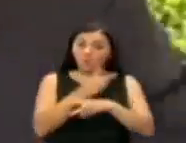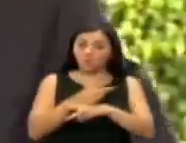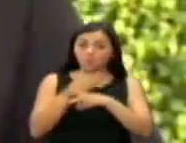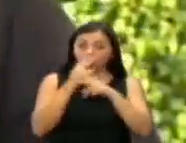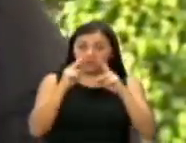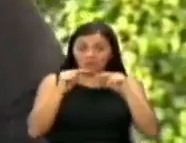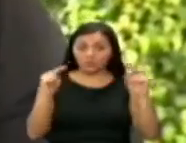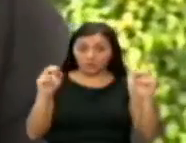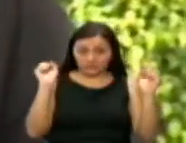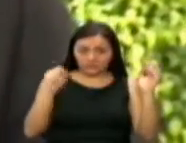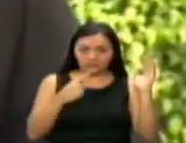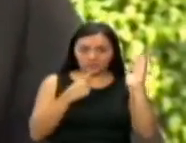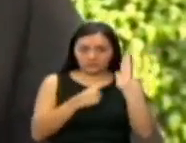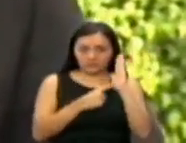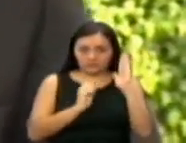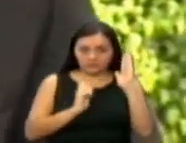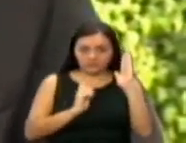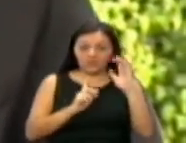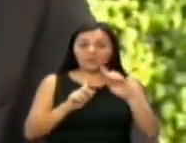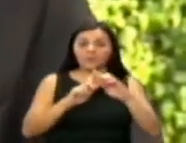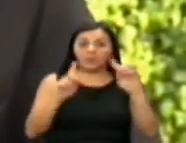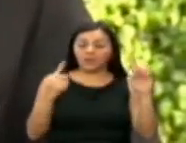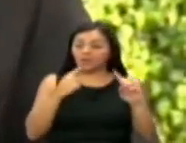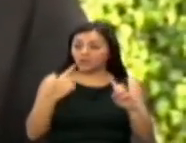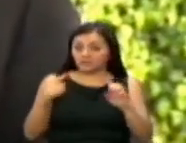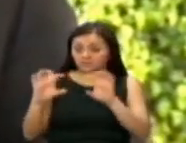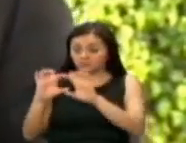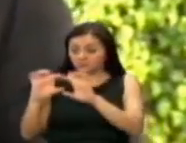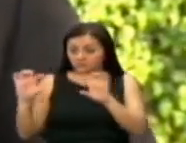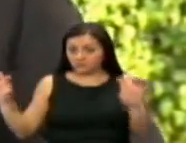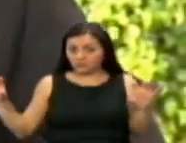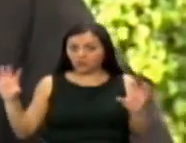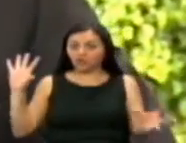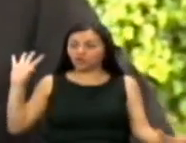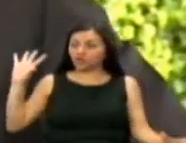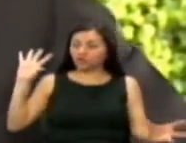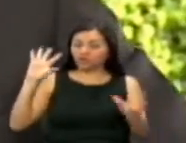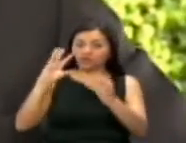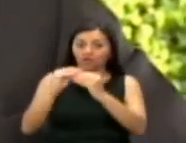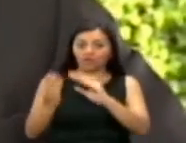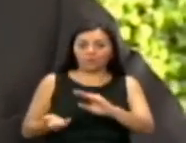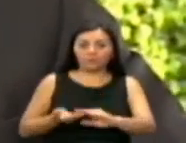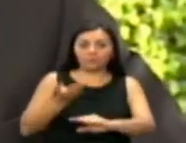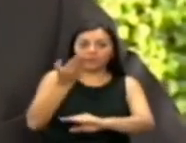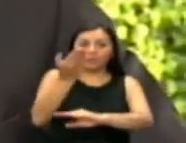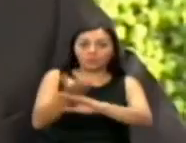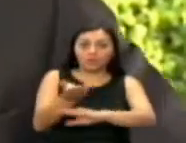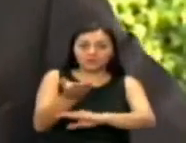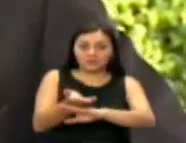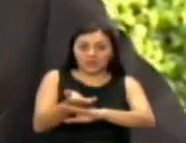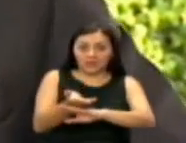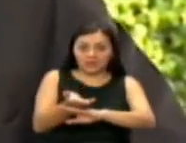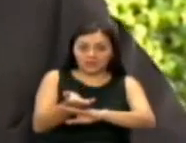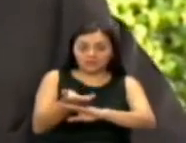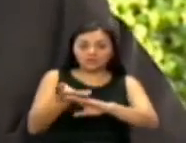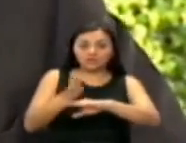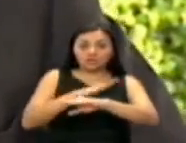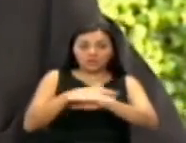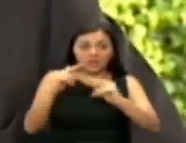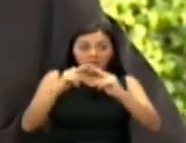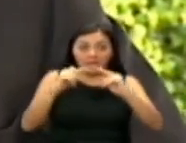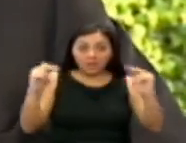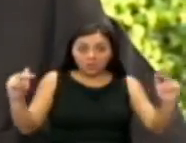habla nuestra Constitución. Pero también le dice textualmente, todo planteo ecológico implica un planteo social. Y el principal